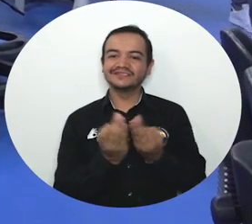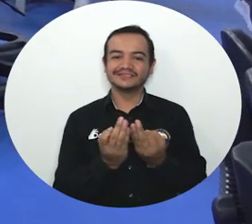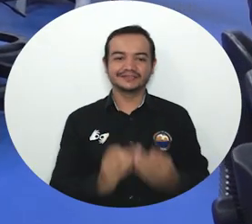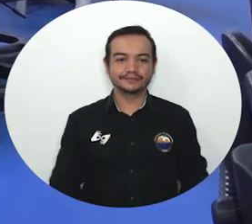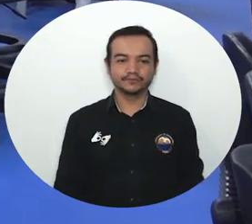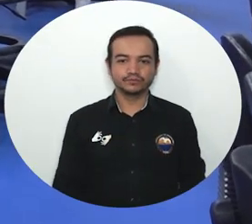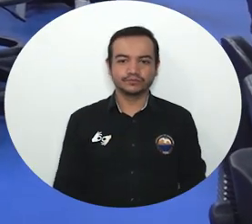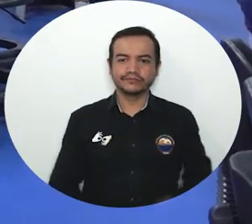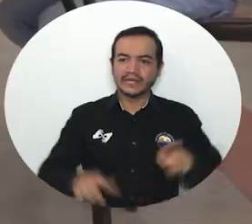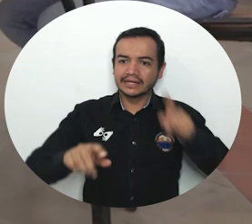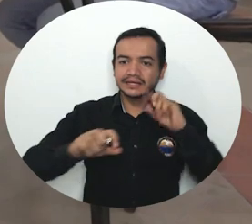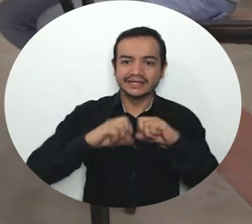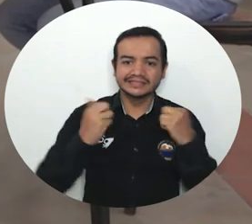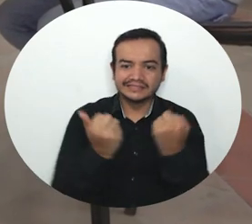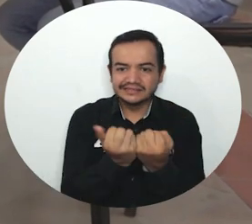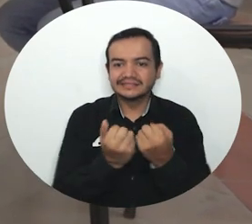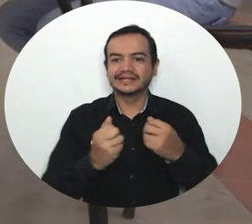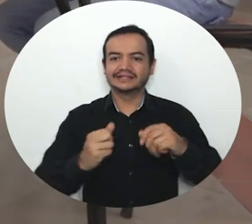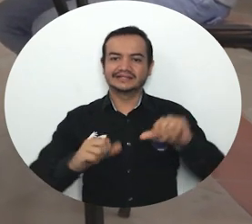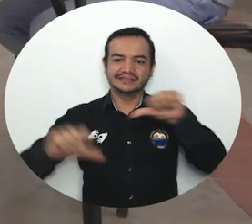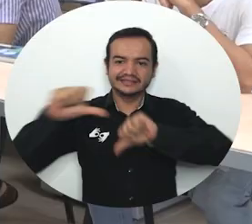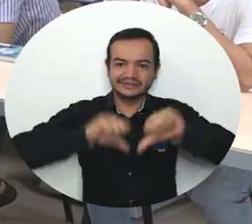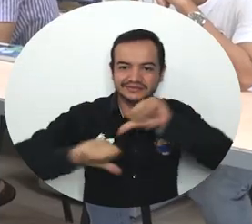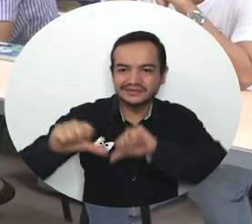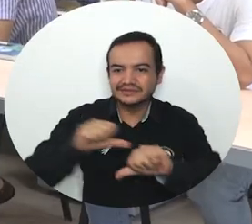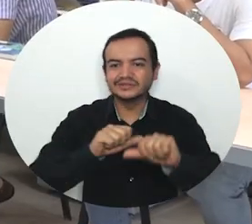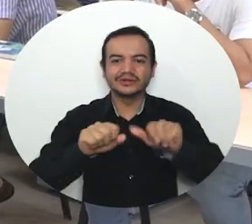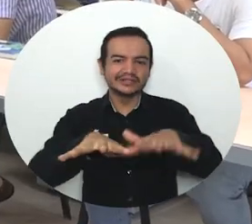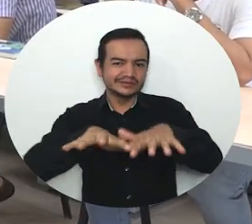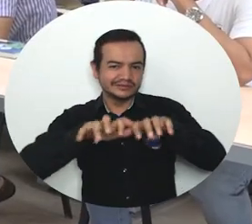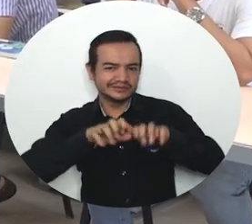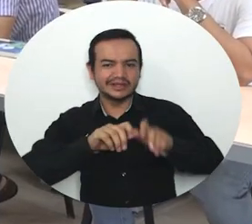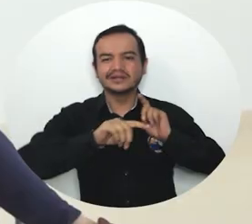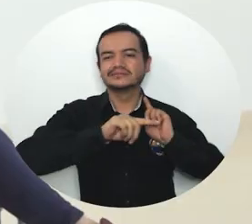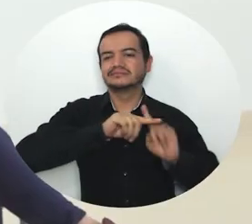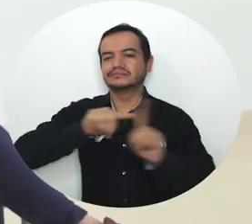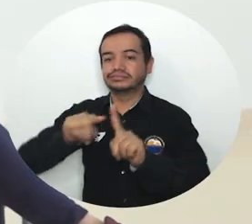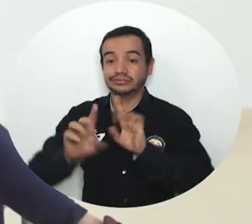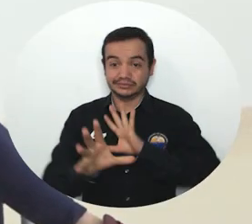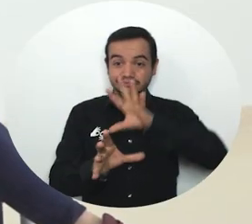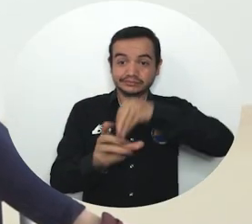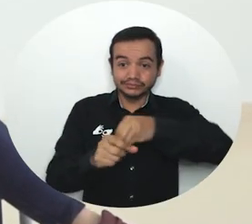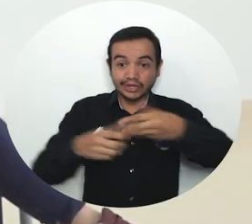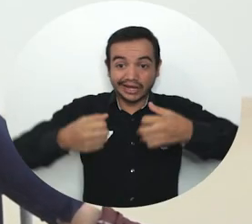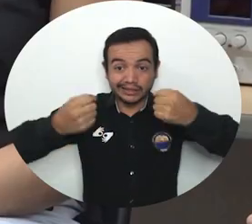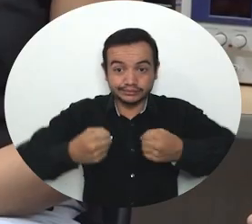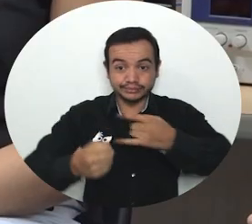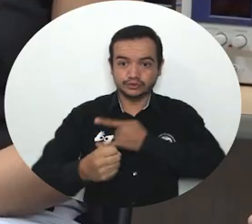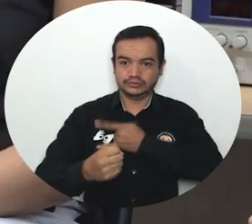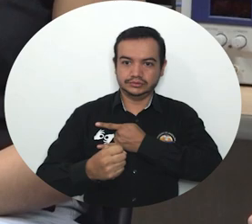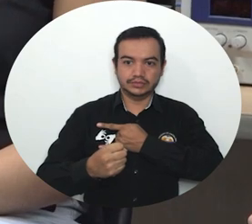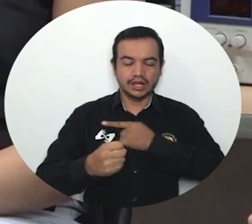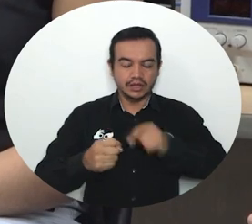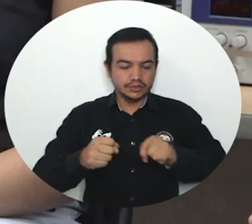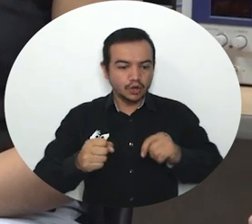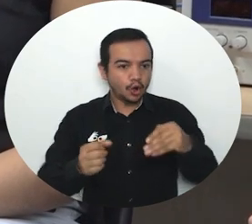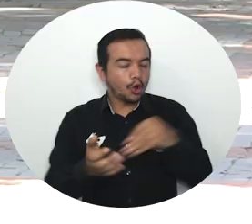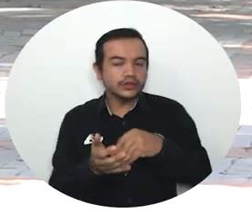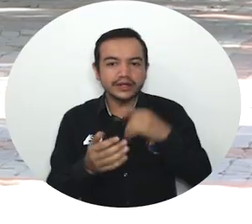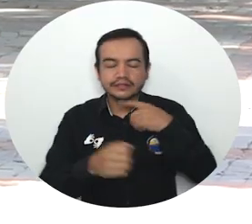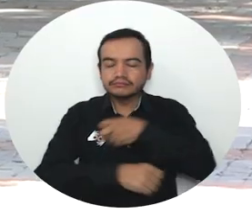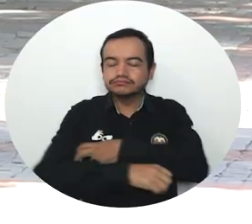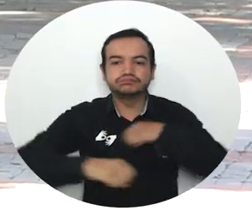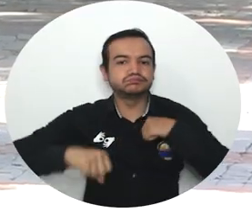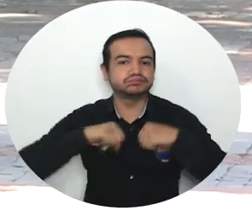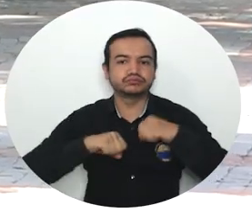los laboratorios, la biblioteca y demás escenarios académicos y extracurriculares de la alma mater cobraron vida al ver regresar a cientos de